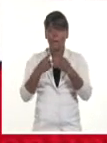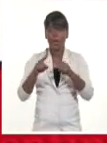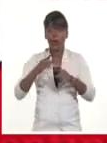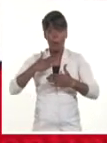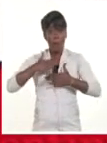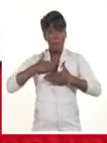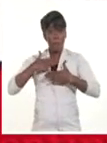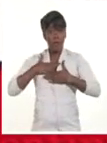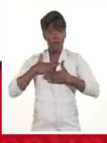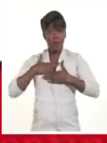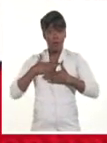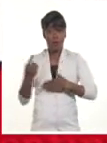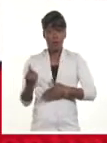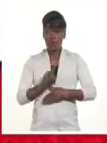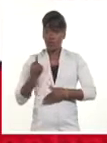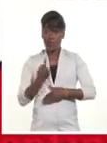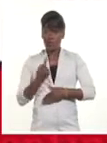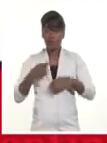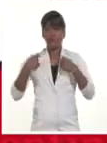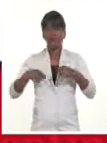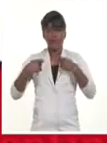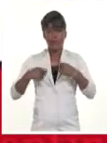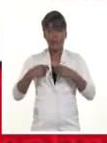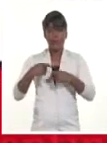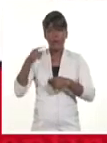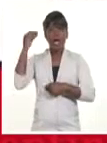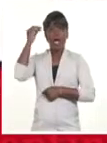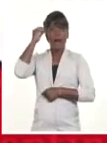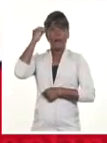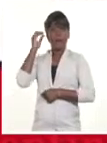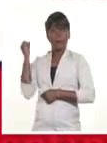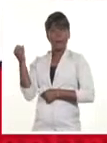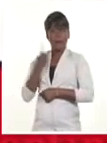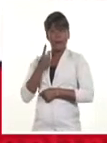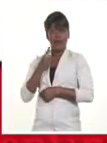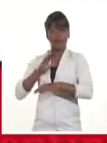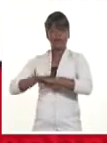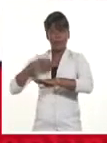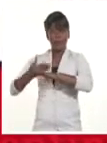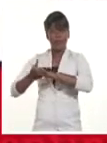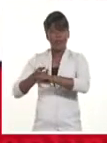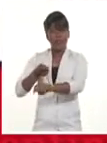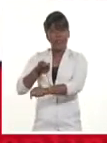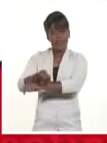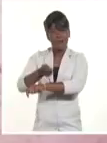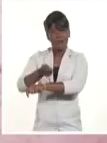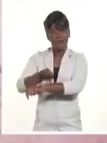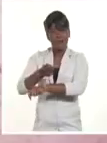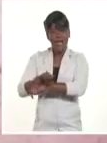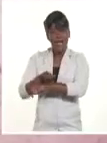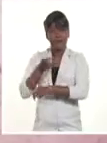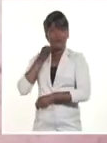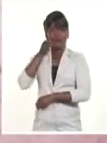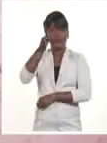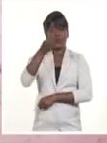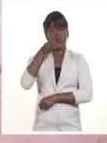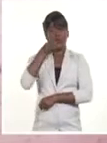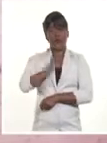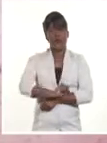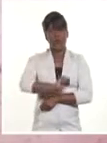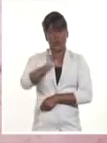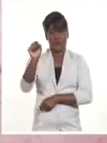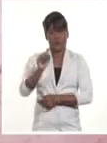mismos no somos capaces de ver nuestros errores, nuestros defectos y nuestras limitaciones.